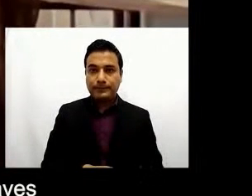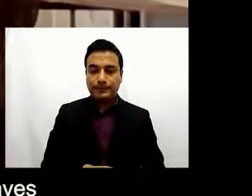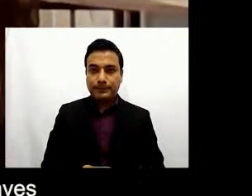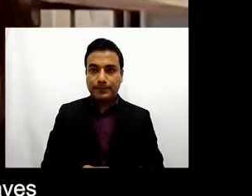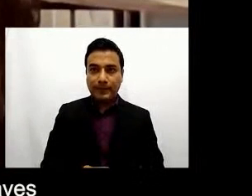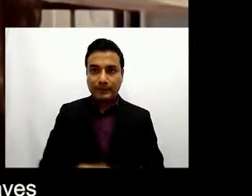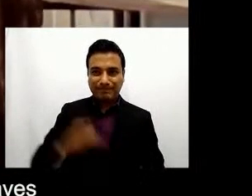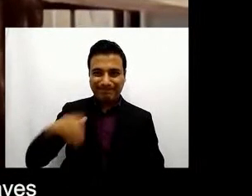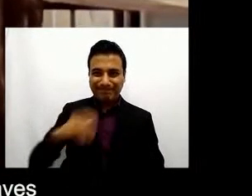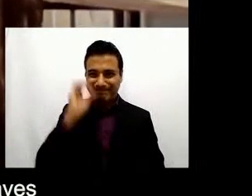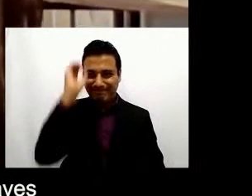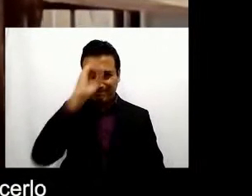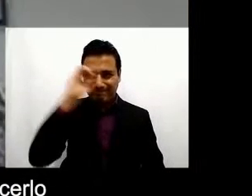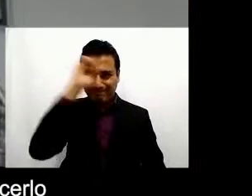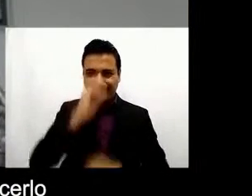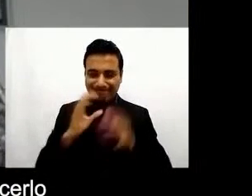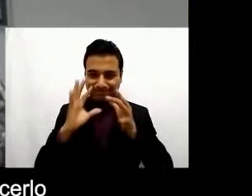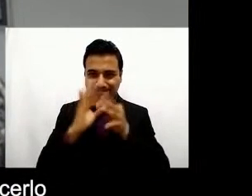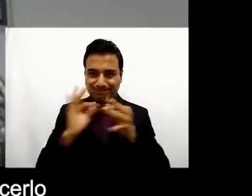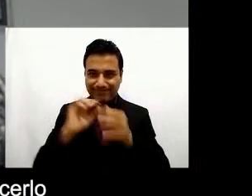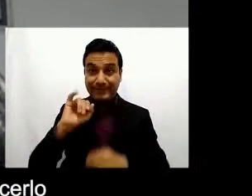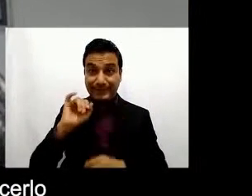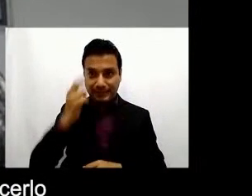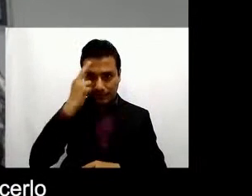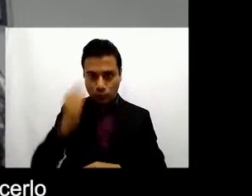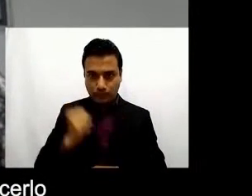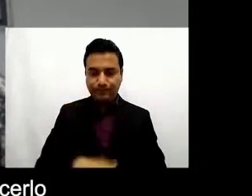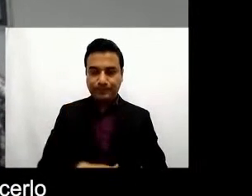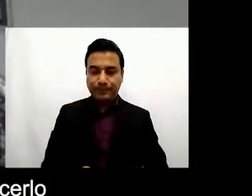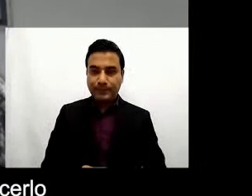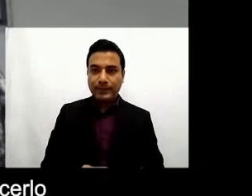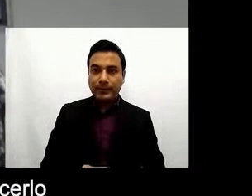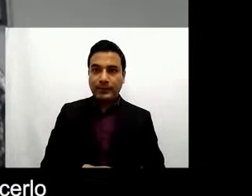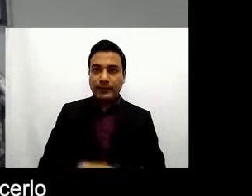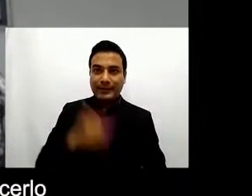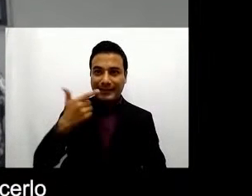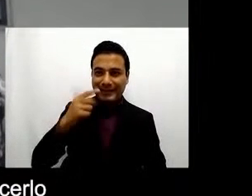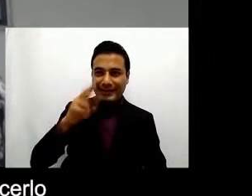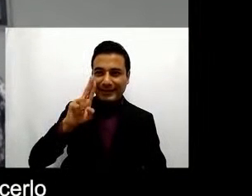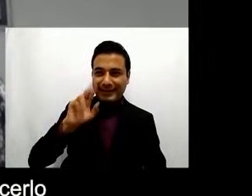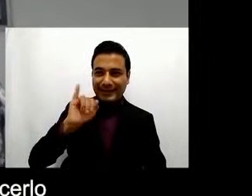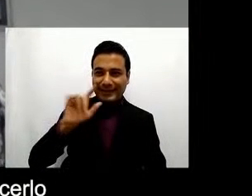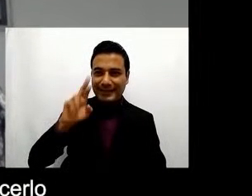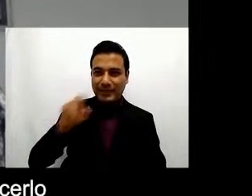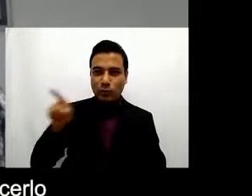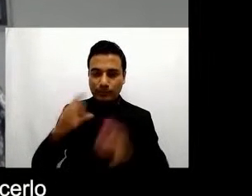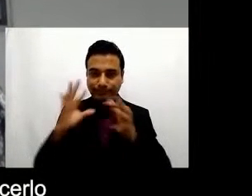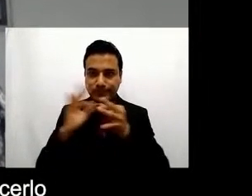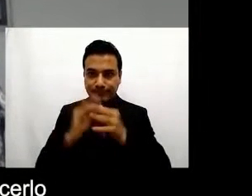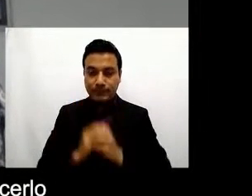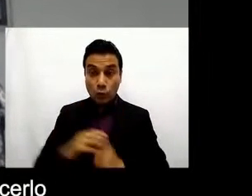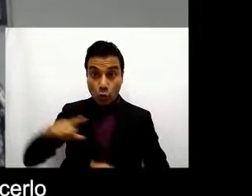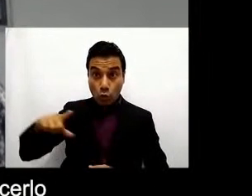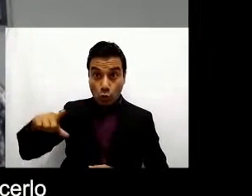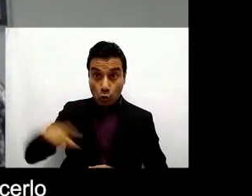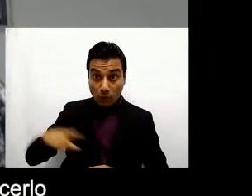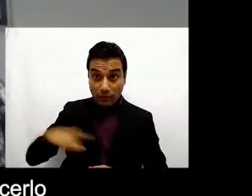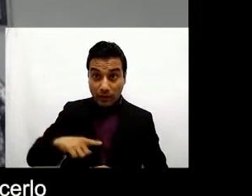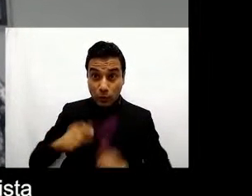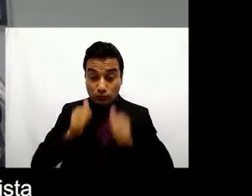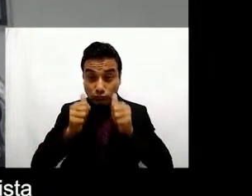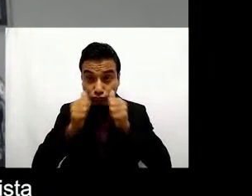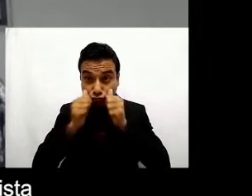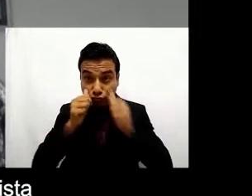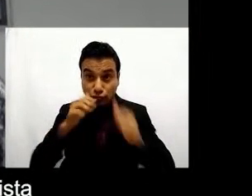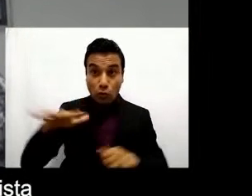intervención, partiendo de que, bueno, bien lo decía Guillermo, pues el Estado no puede hacerlo todo, y además creo que tampoco le toca